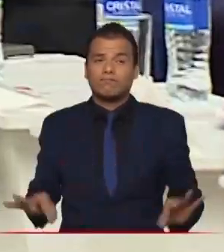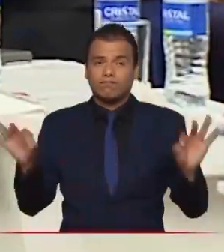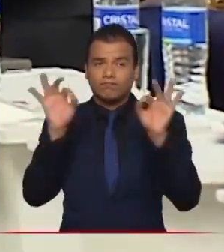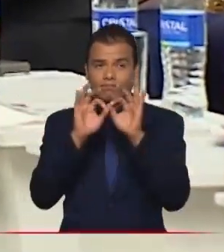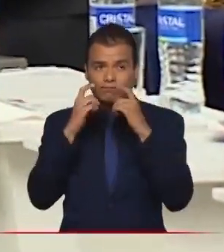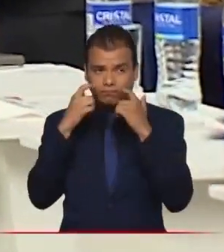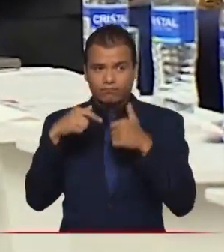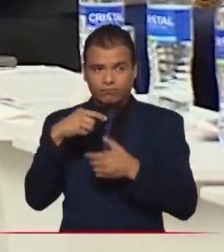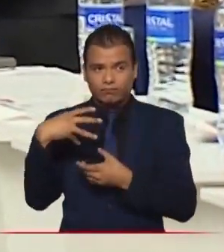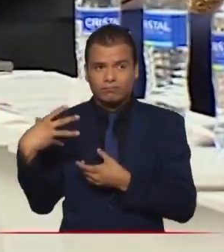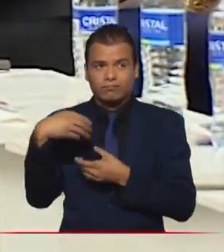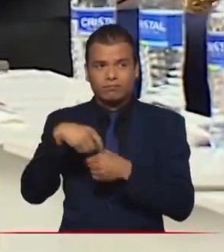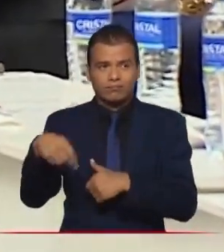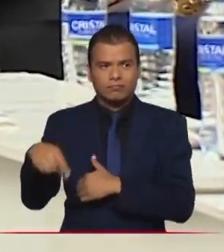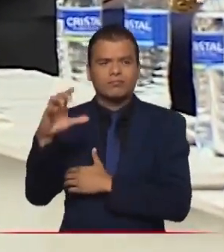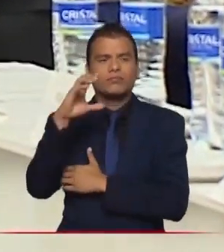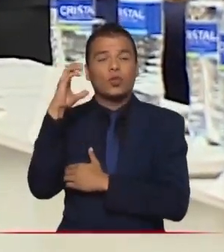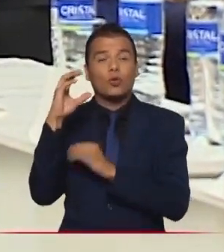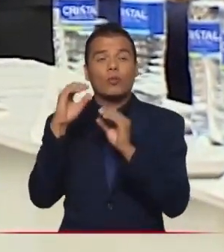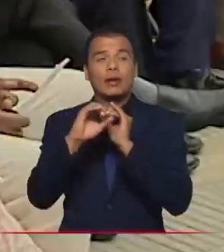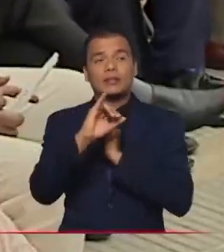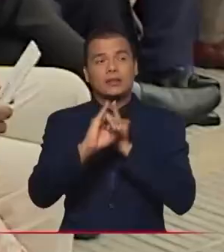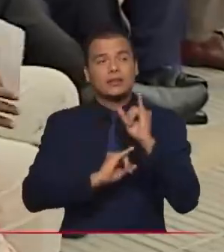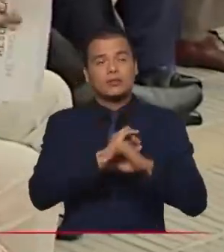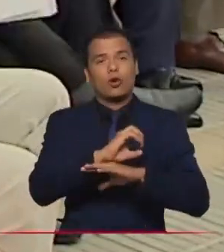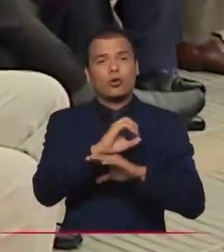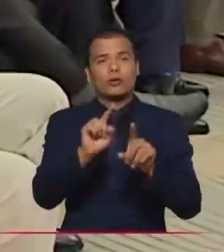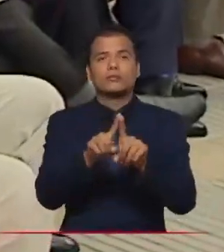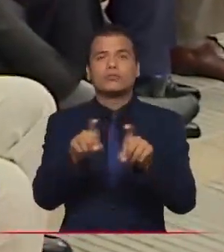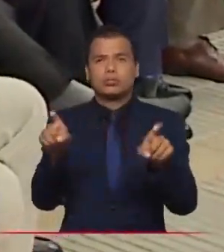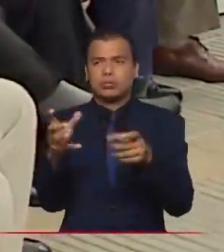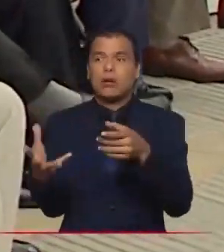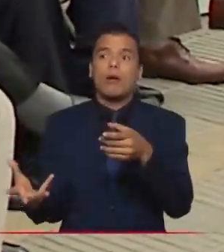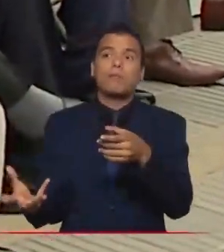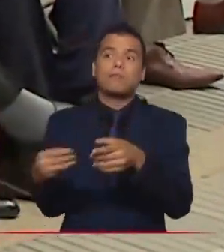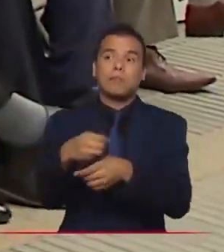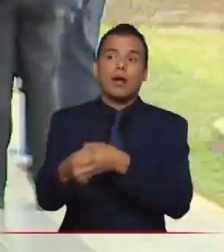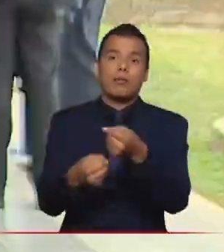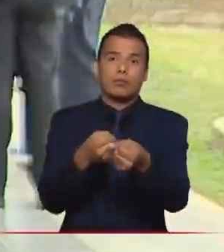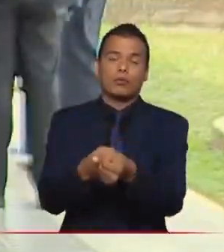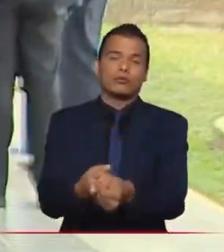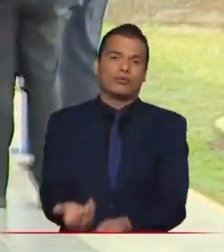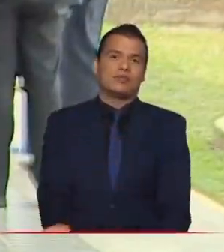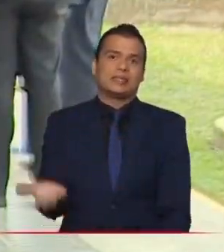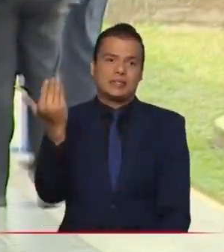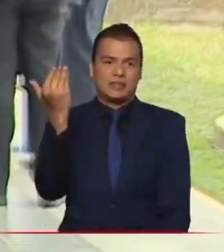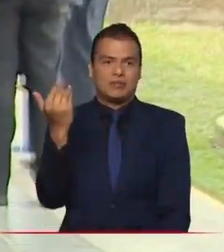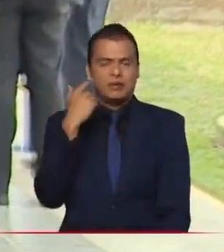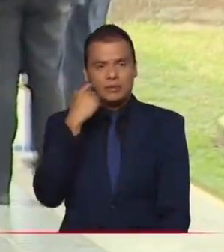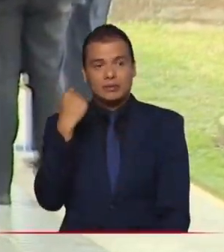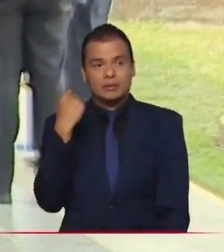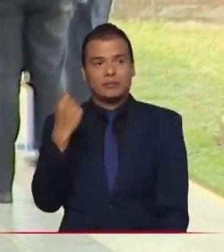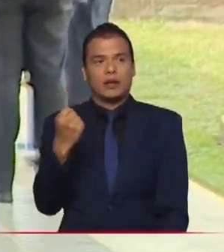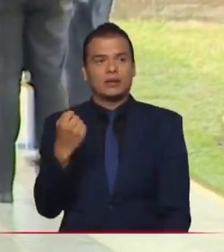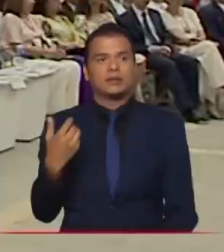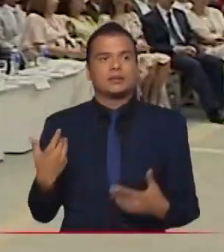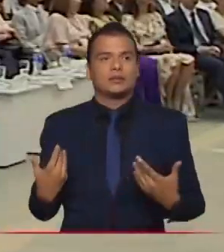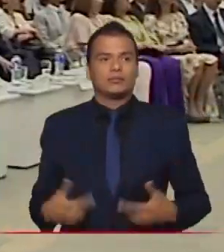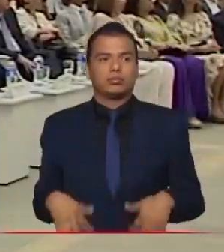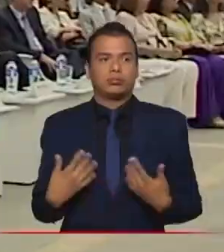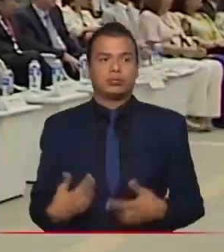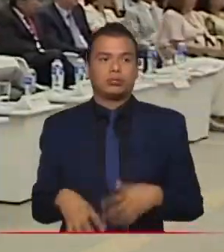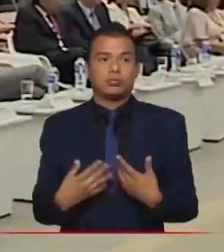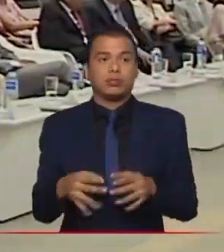en las organizaciones internacionales para defender lo que es de suma importancia para ambos